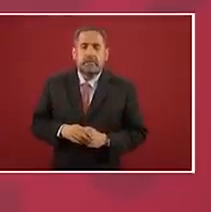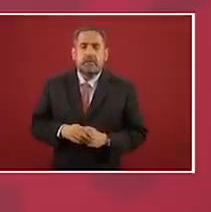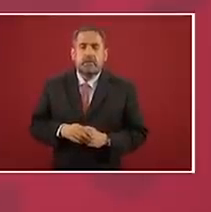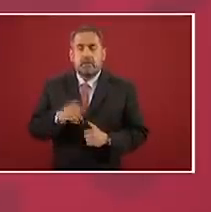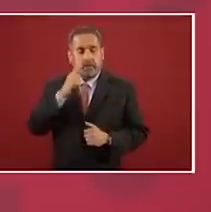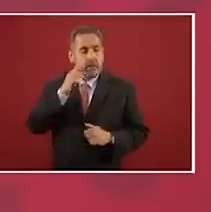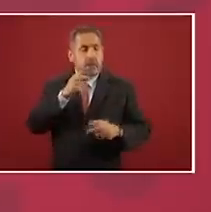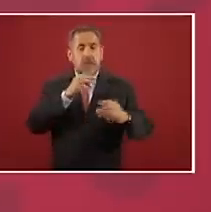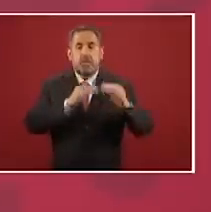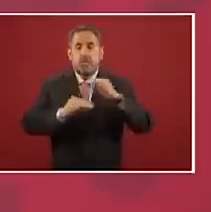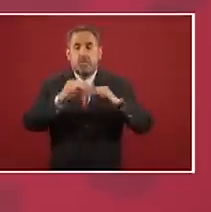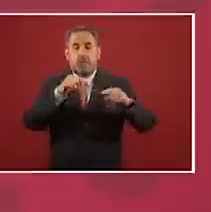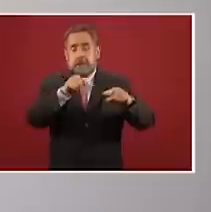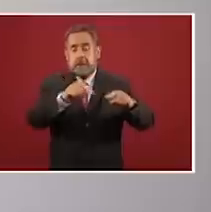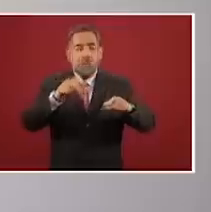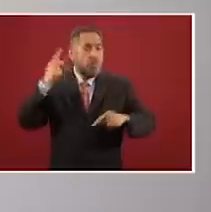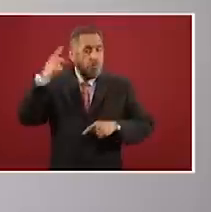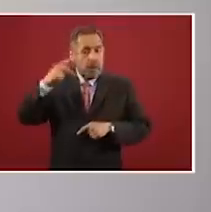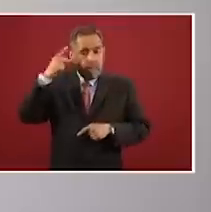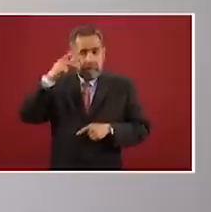a la sierra de Puebla,